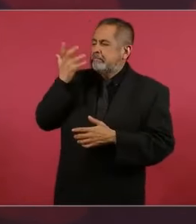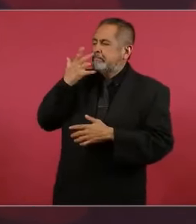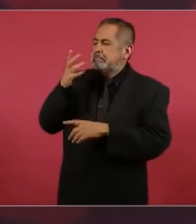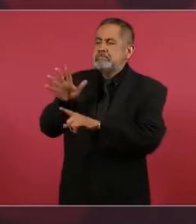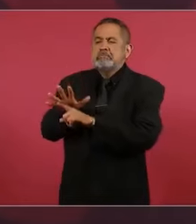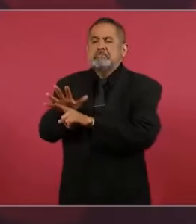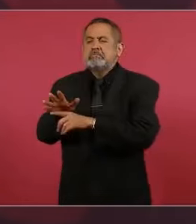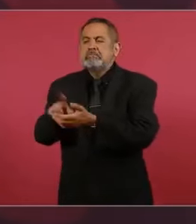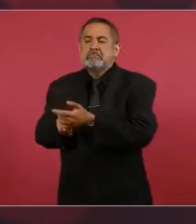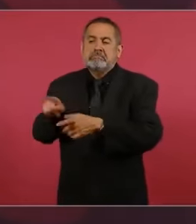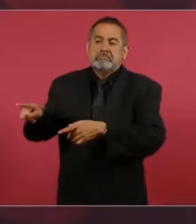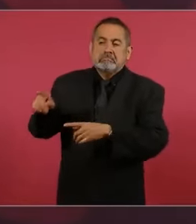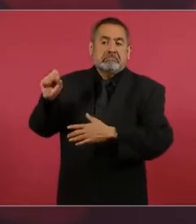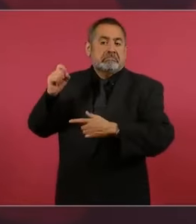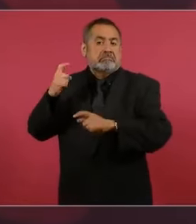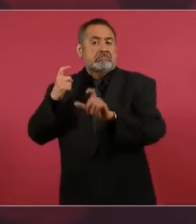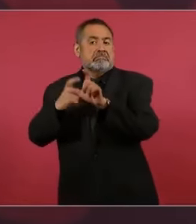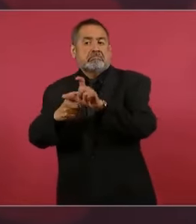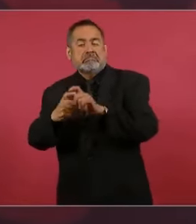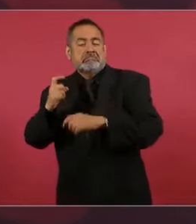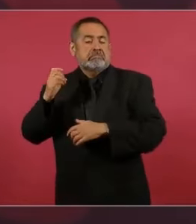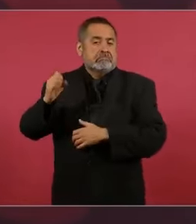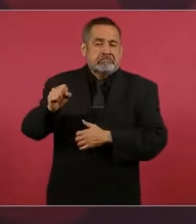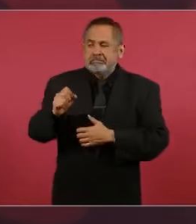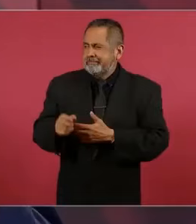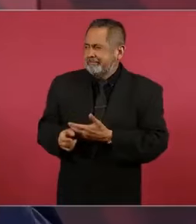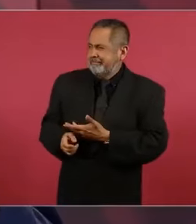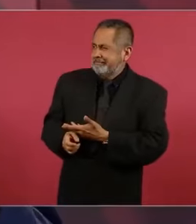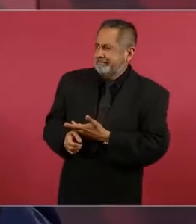populistas, comunistas,